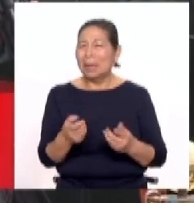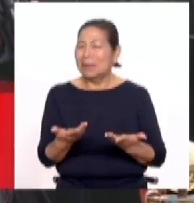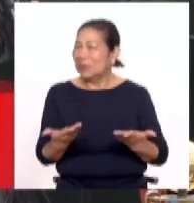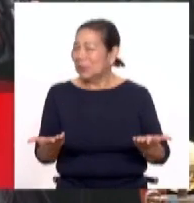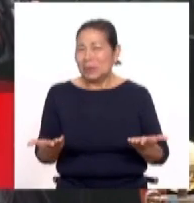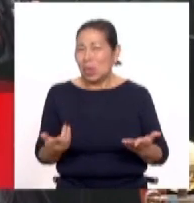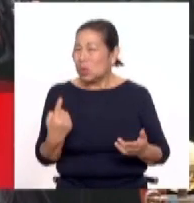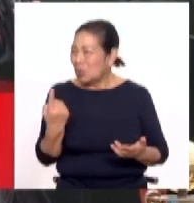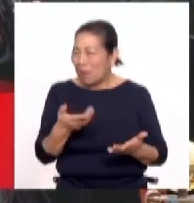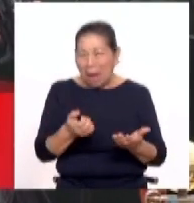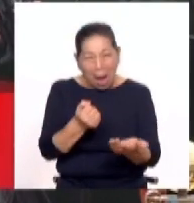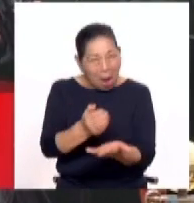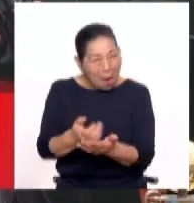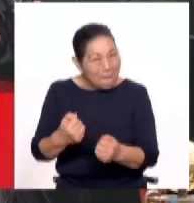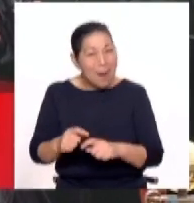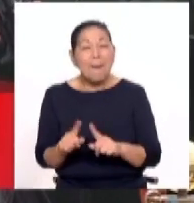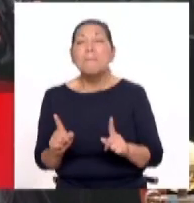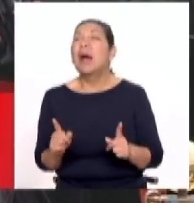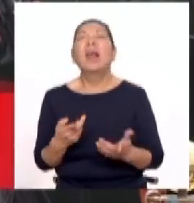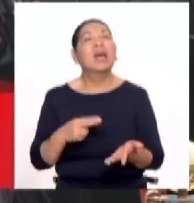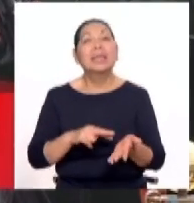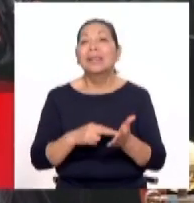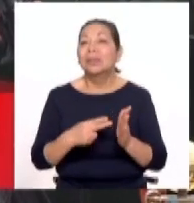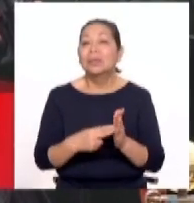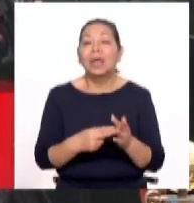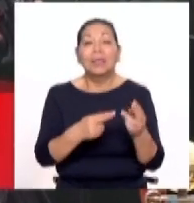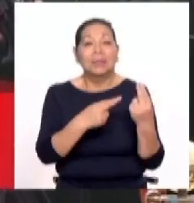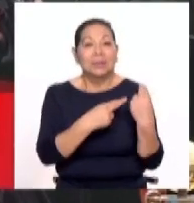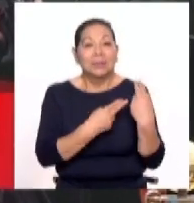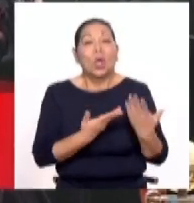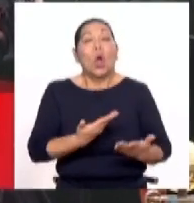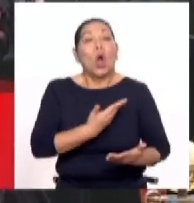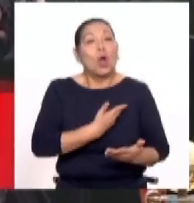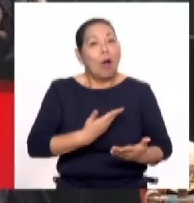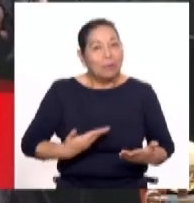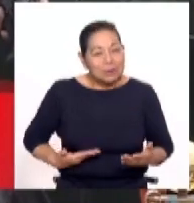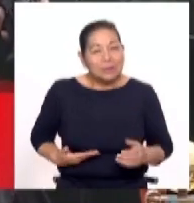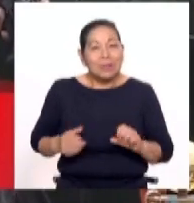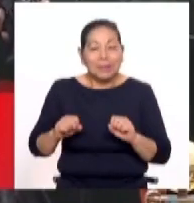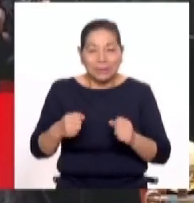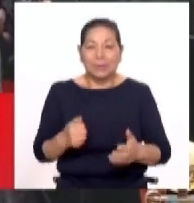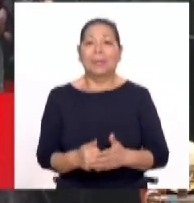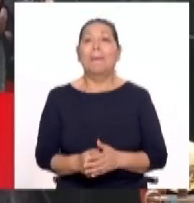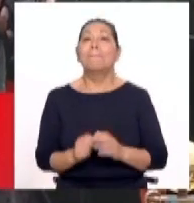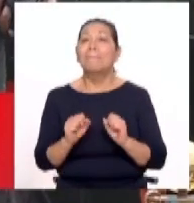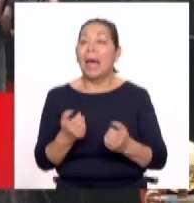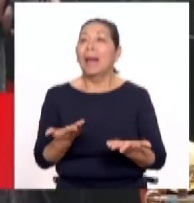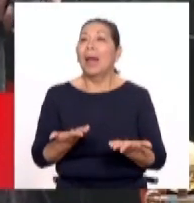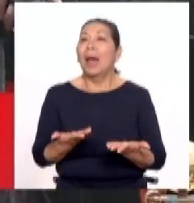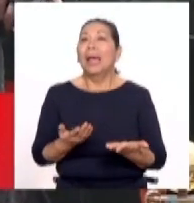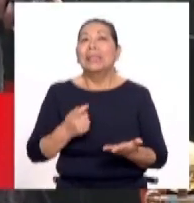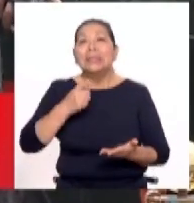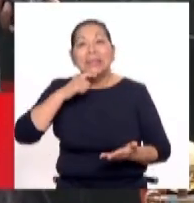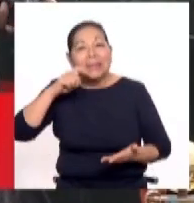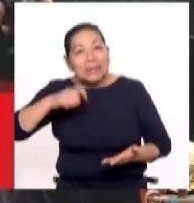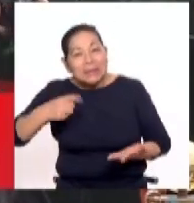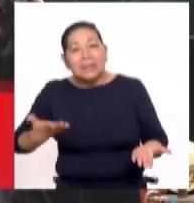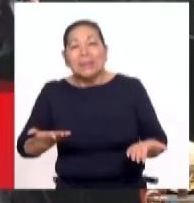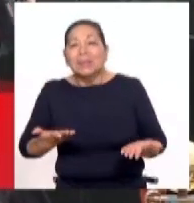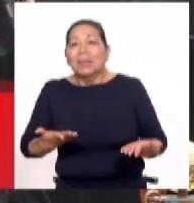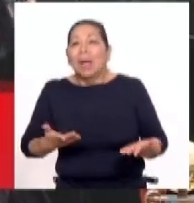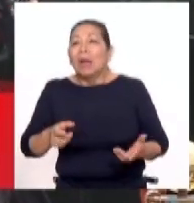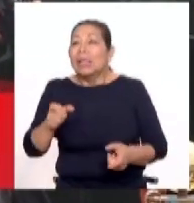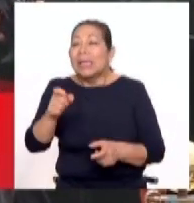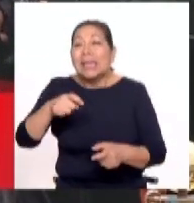metálicos simplemente, sino son símbolos de compromiso del gobierno para atender ese clamor